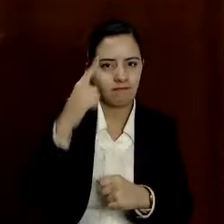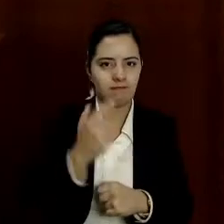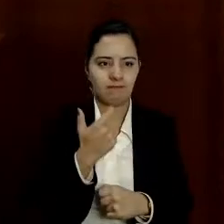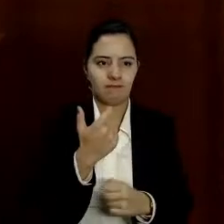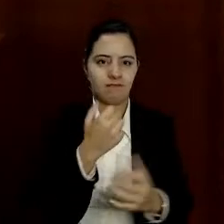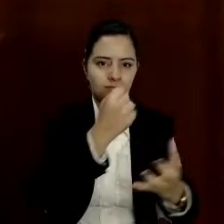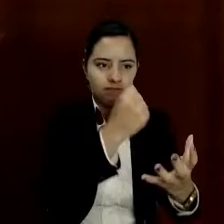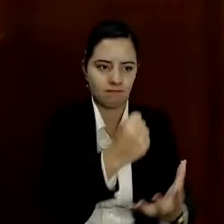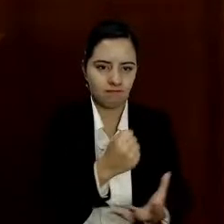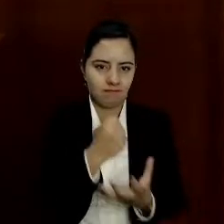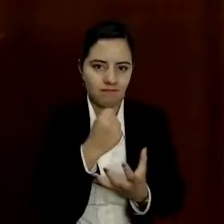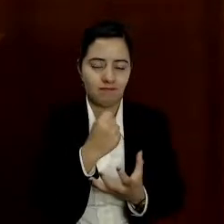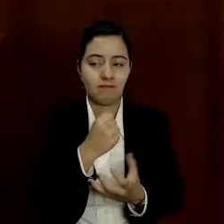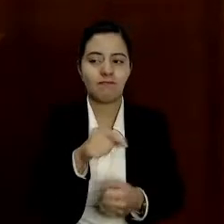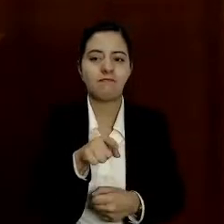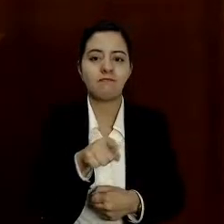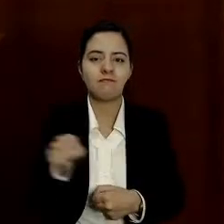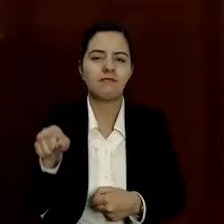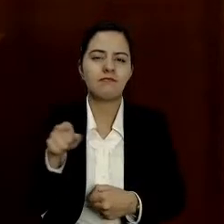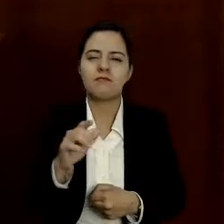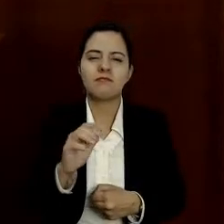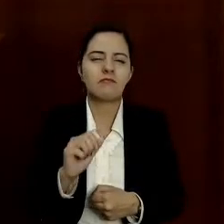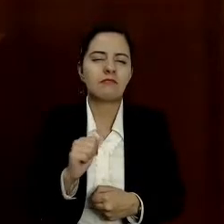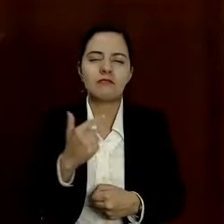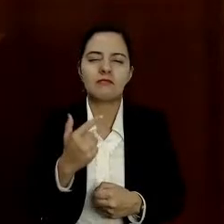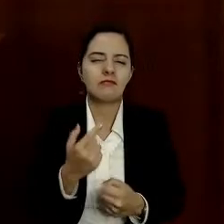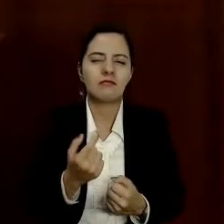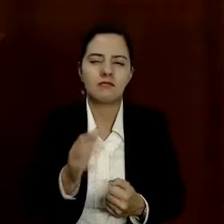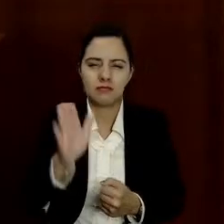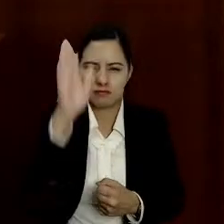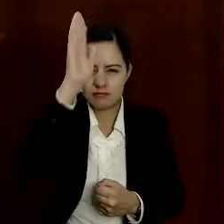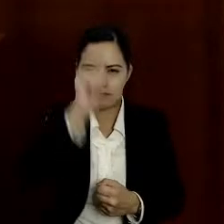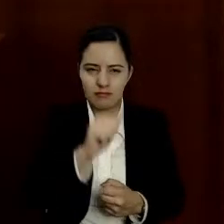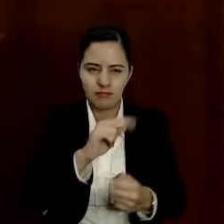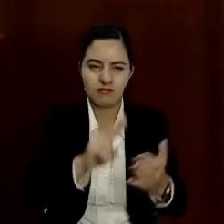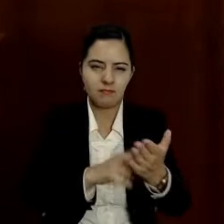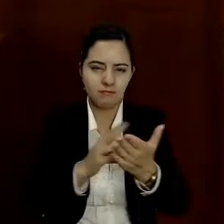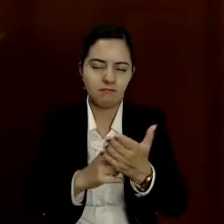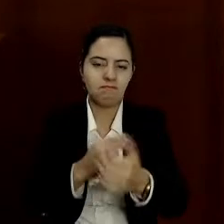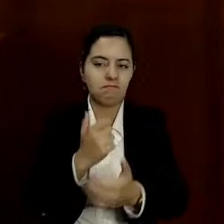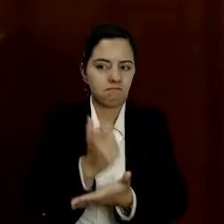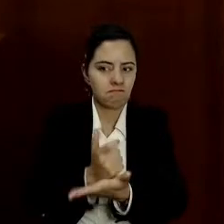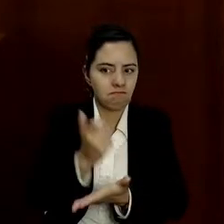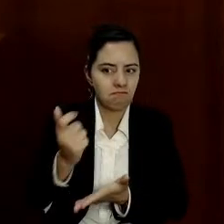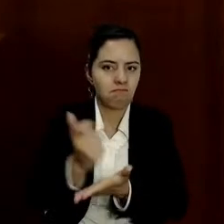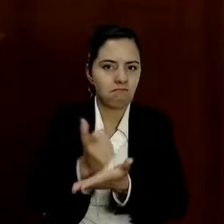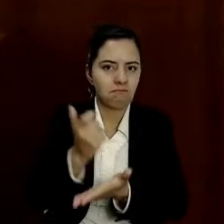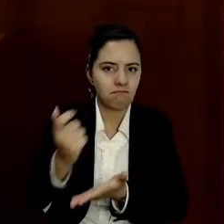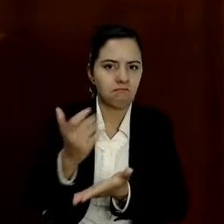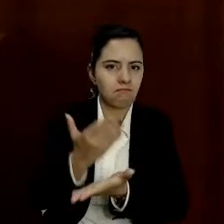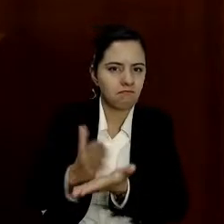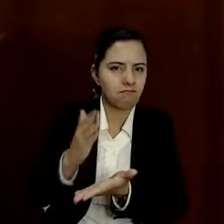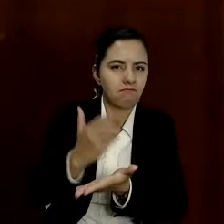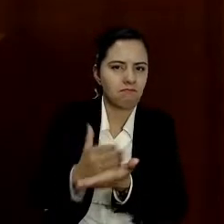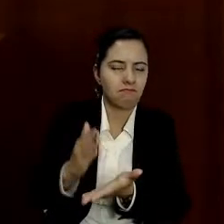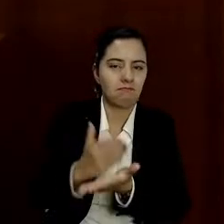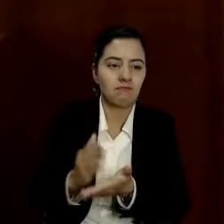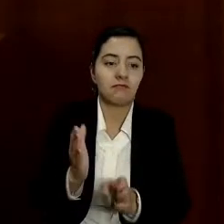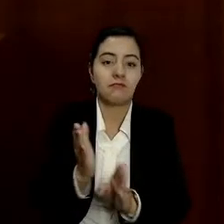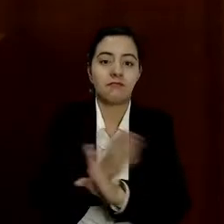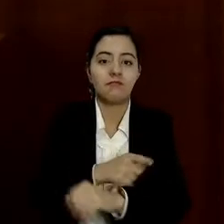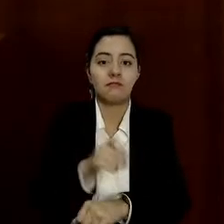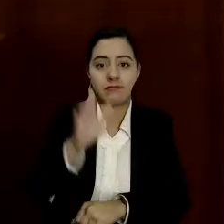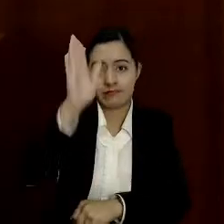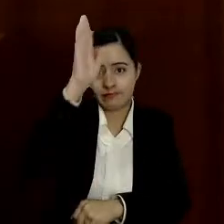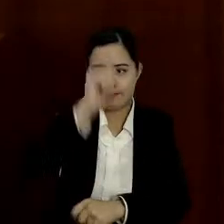comisiones que cobraban por cada contrato fraudulento adjudicado desde el gobierno peñista, contratos que además de